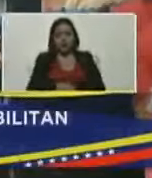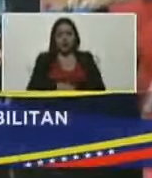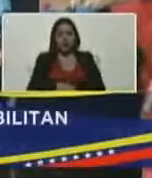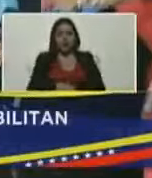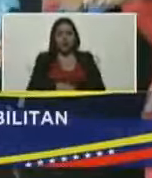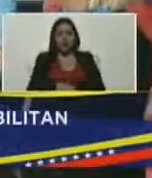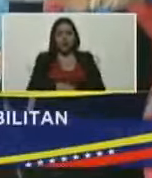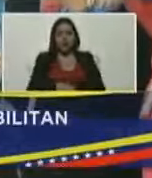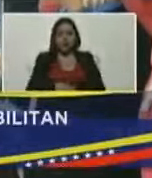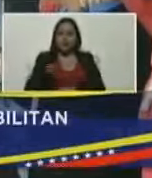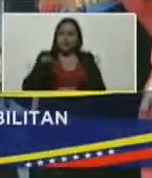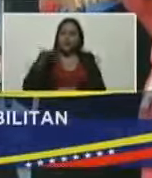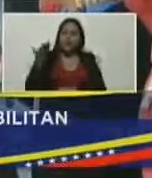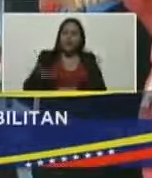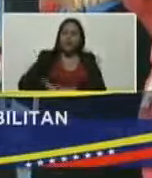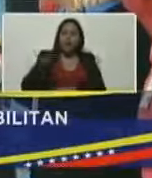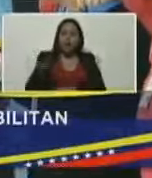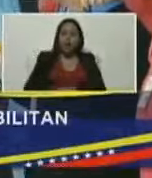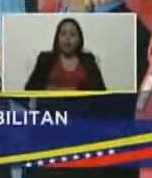Es muy importante.